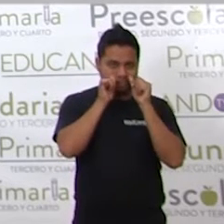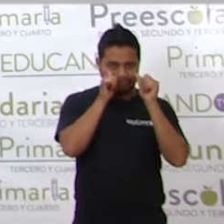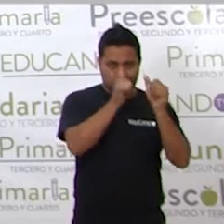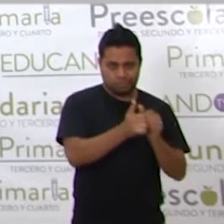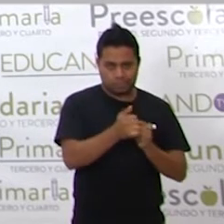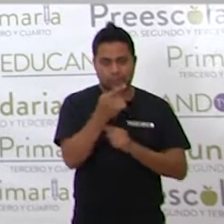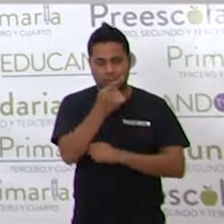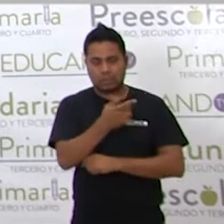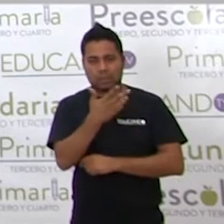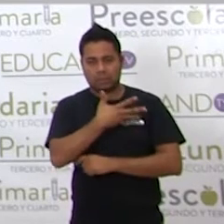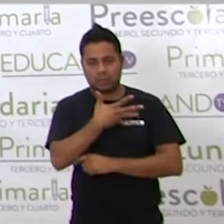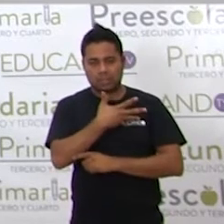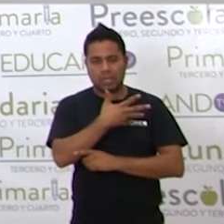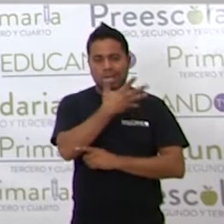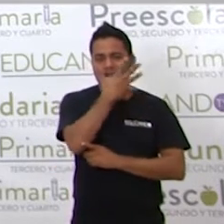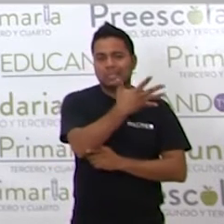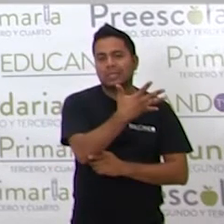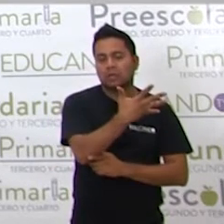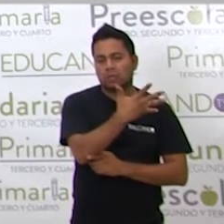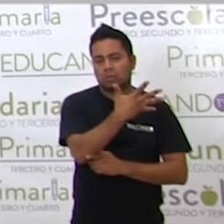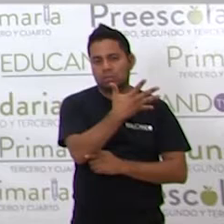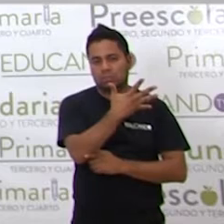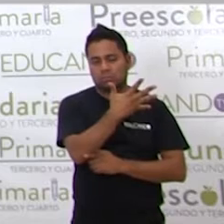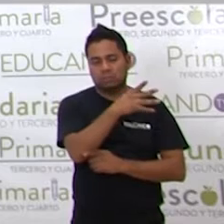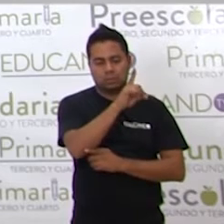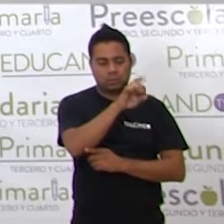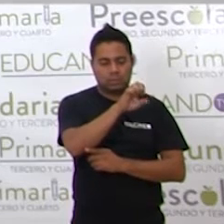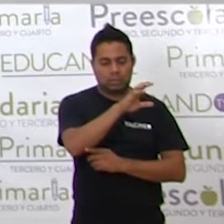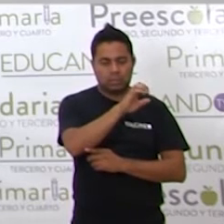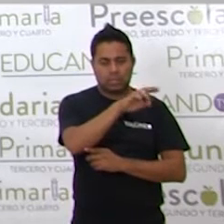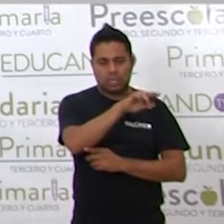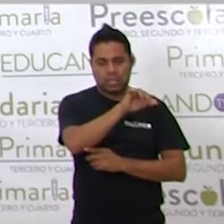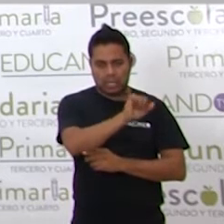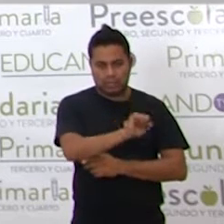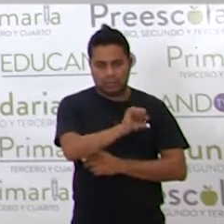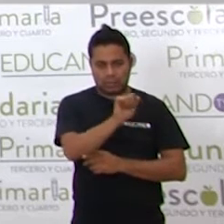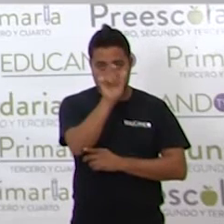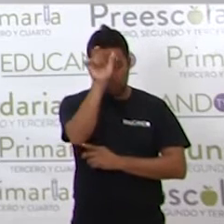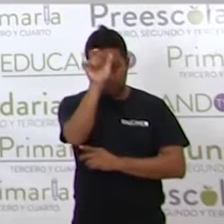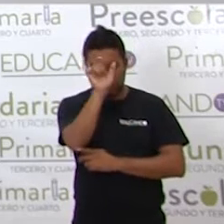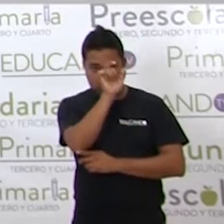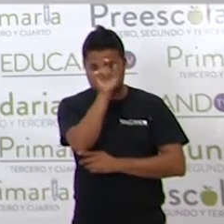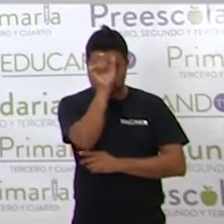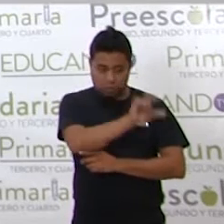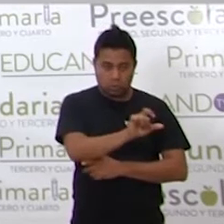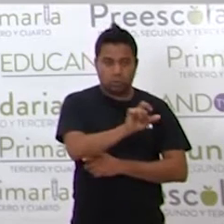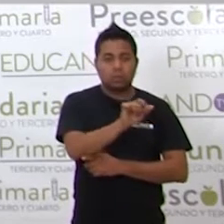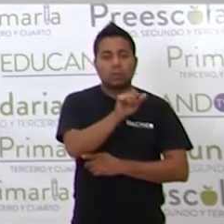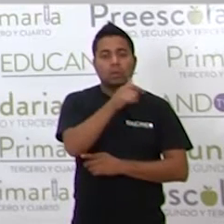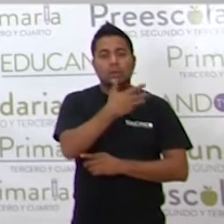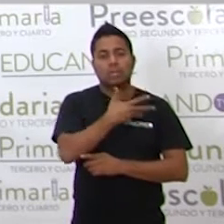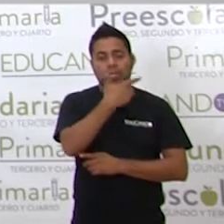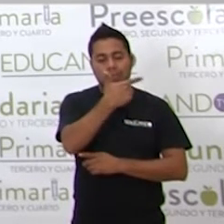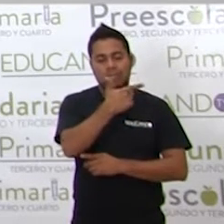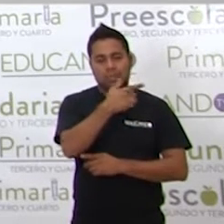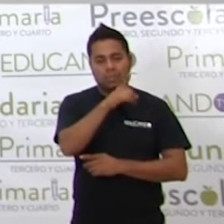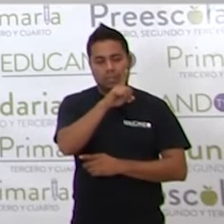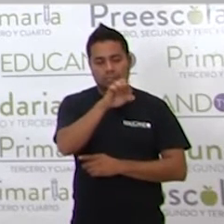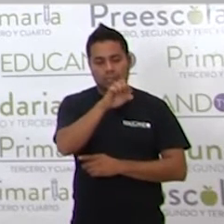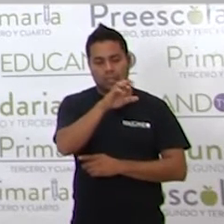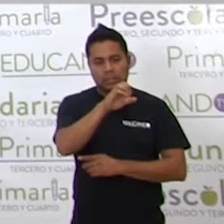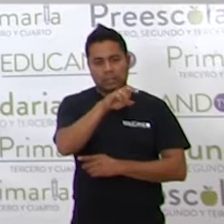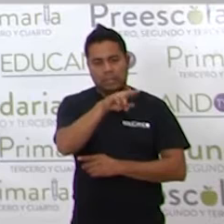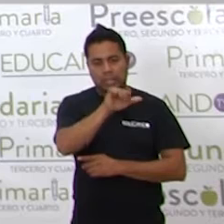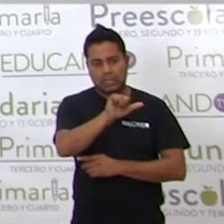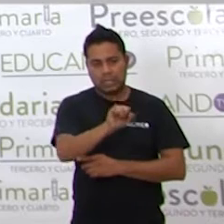aquí tiene 5 decenas y aquí 7. Es más